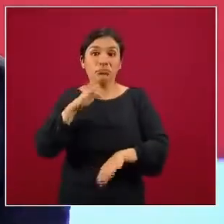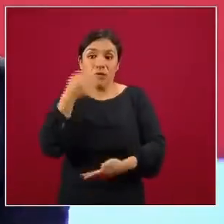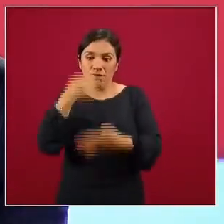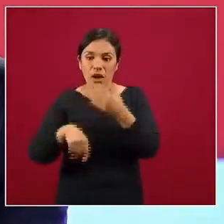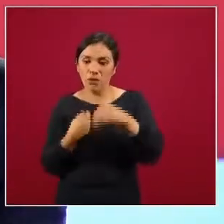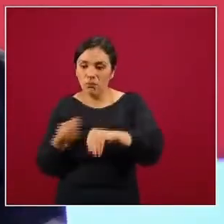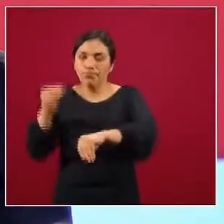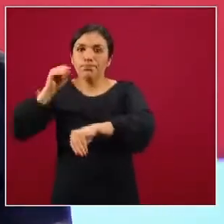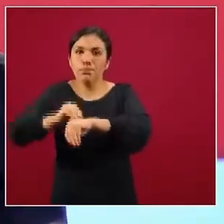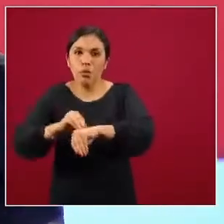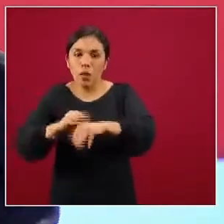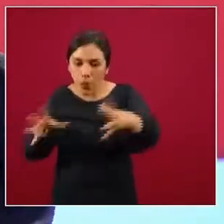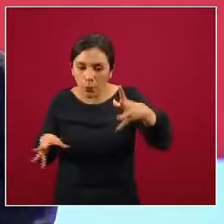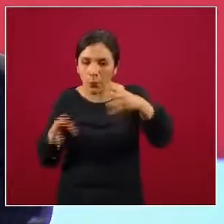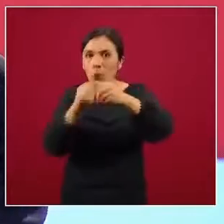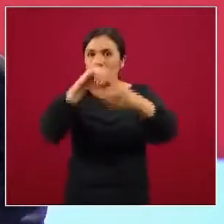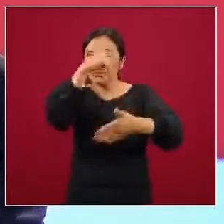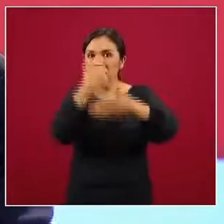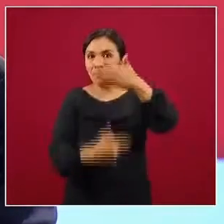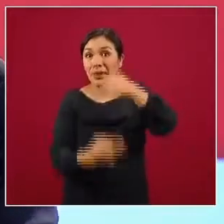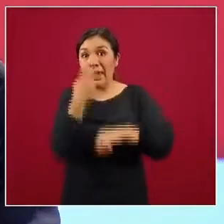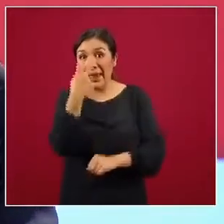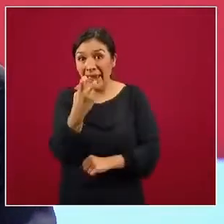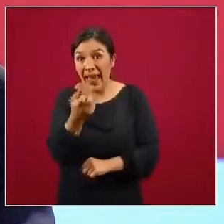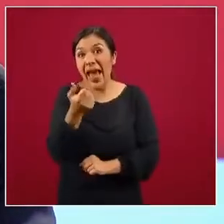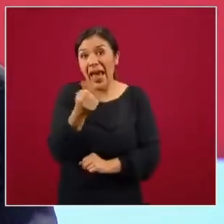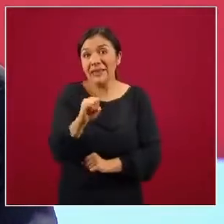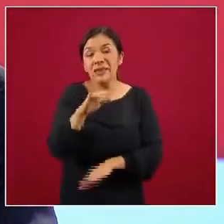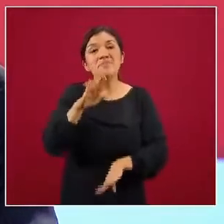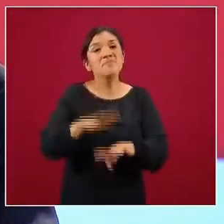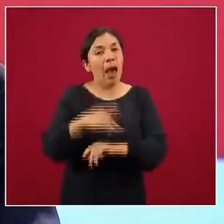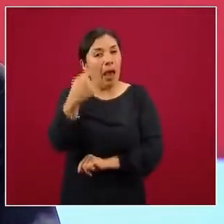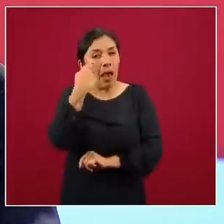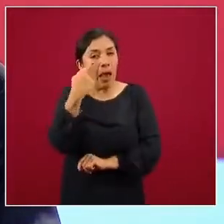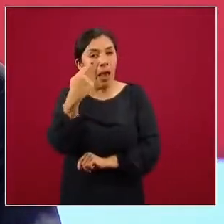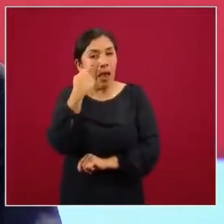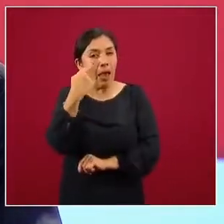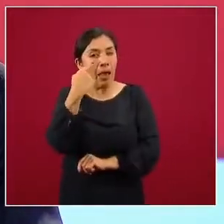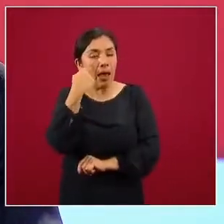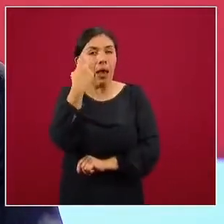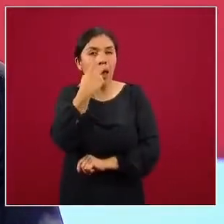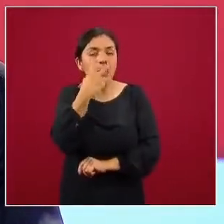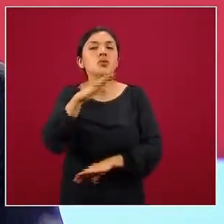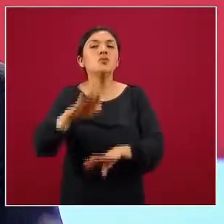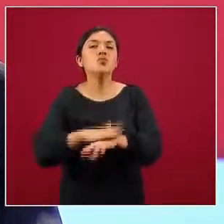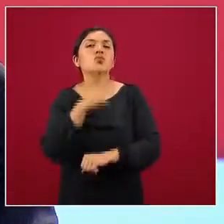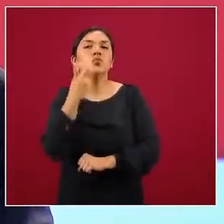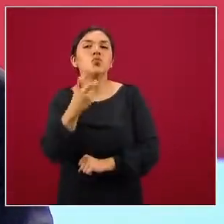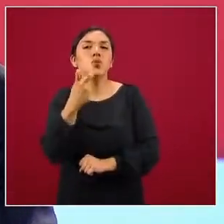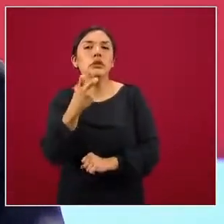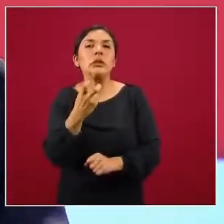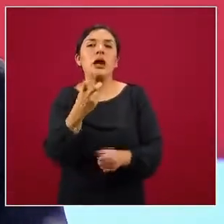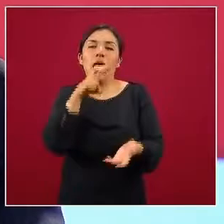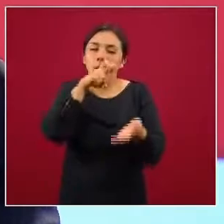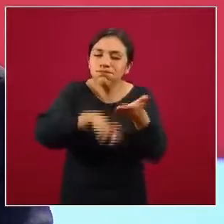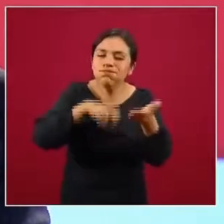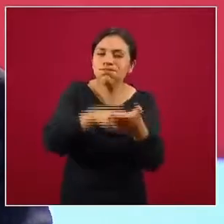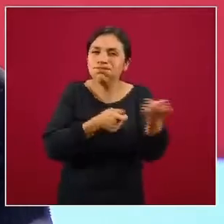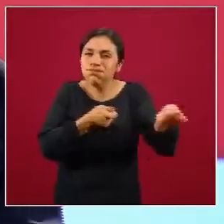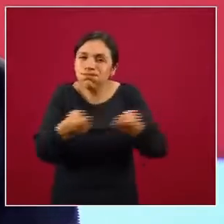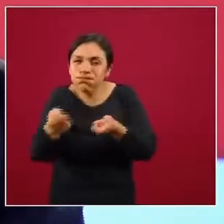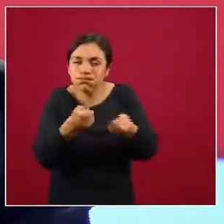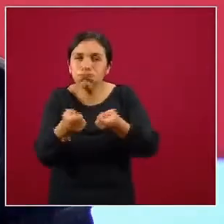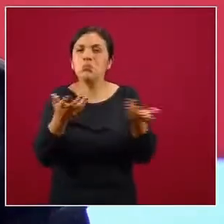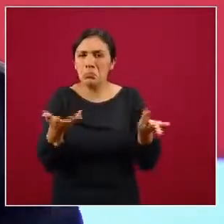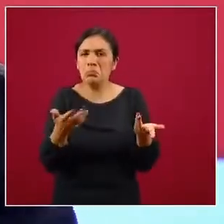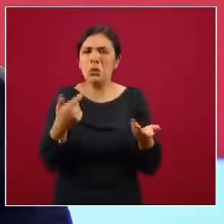en cuenta. Y este ha sido, de hecho, el elemento principal que ha llevado a ajustes. Entonces, lo que decimos